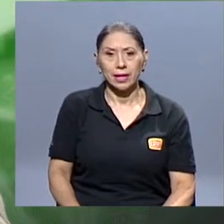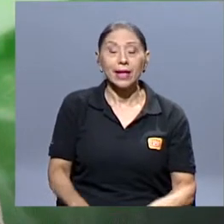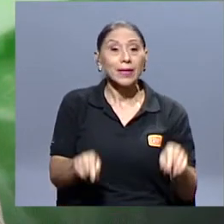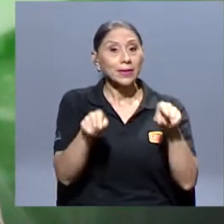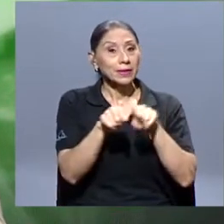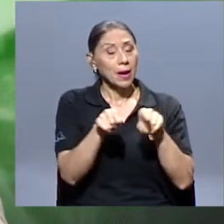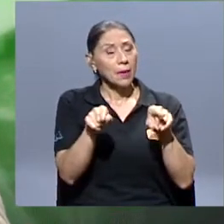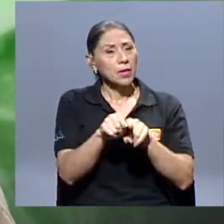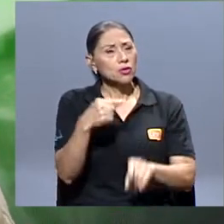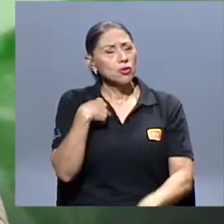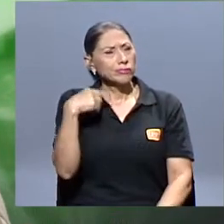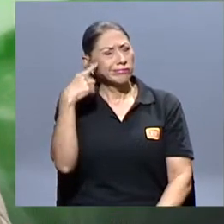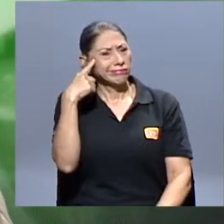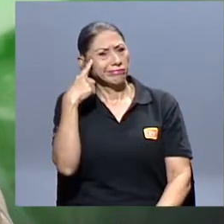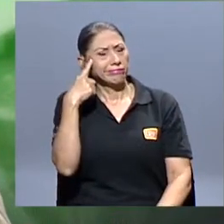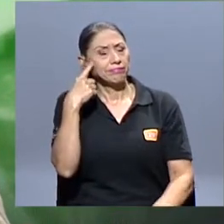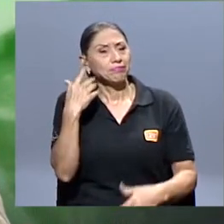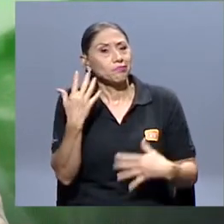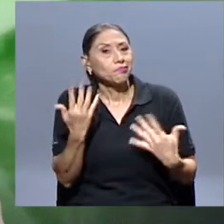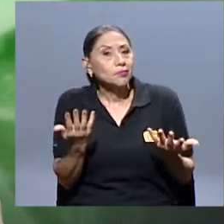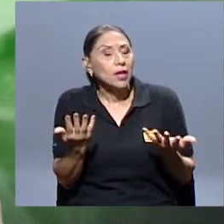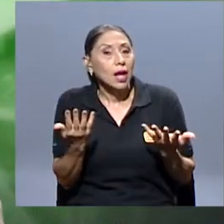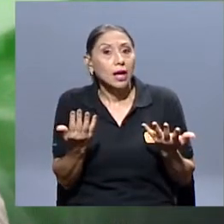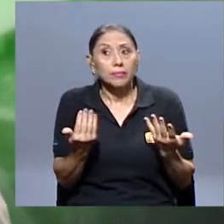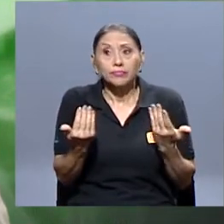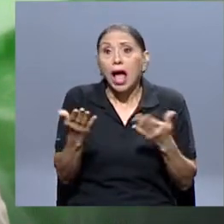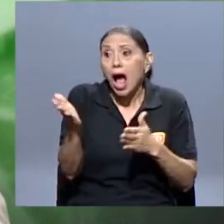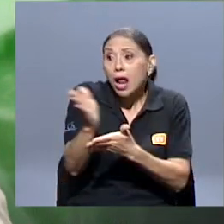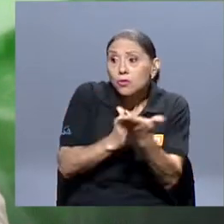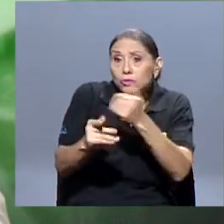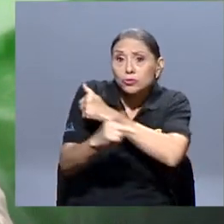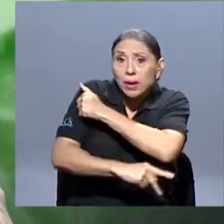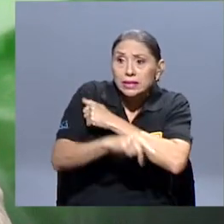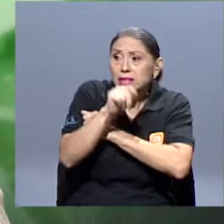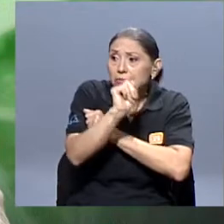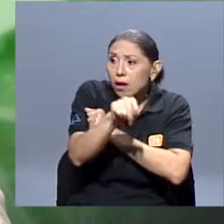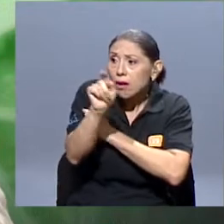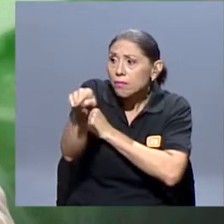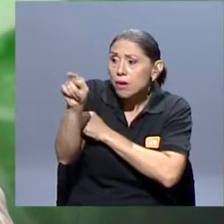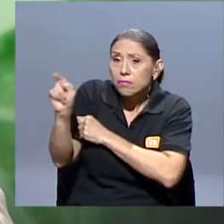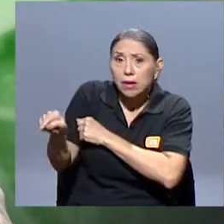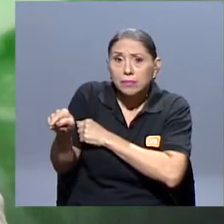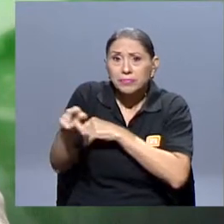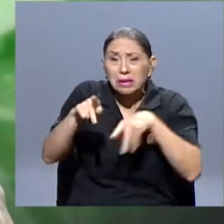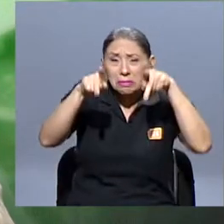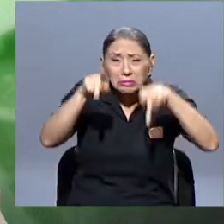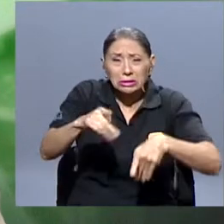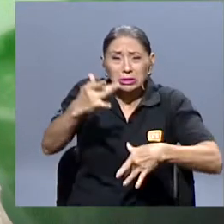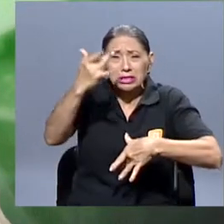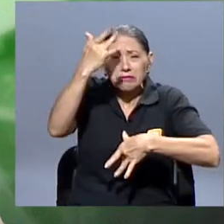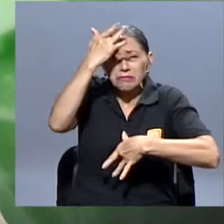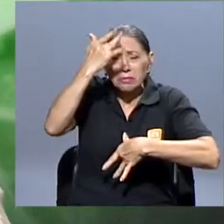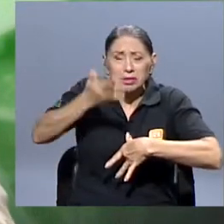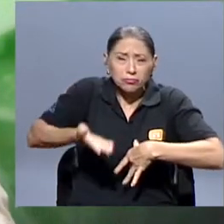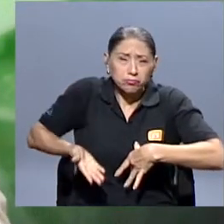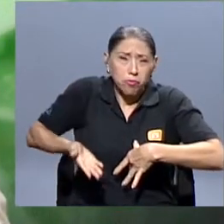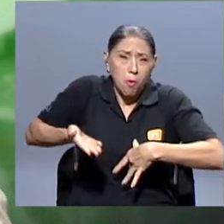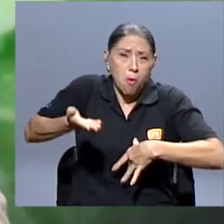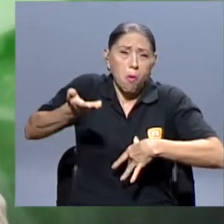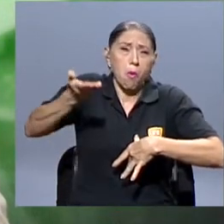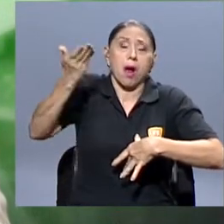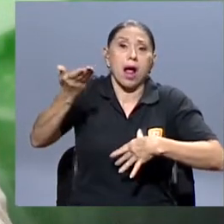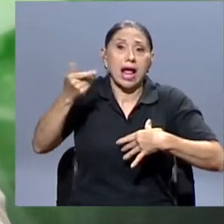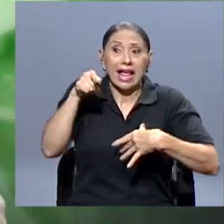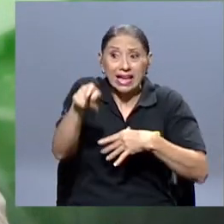me pregunto si de algún modo el hecho de que hay países que han estado viviendo estas olas con mayor anterioridad que nosotros